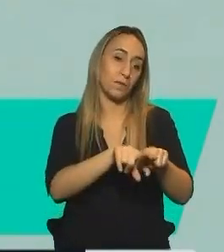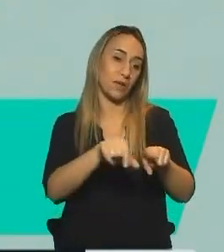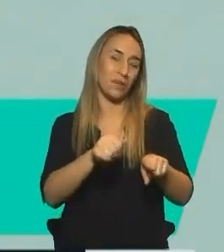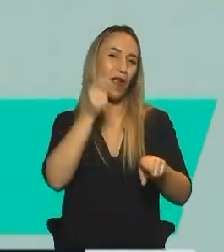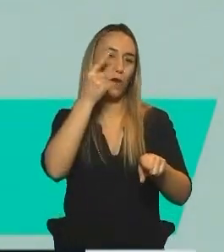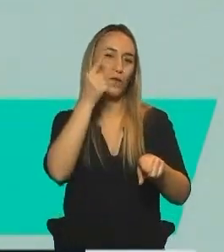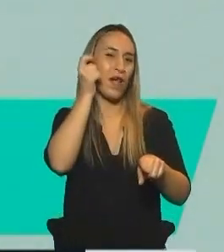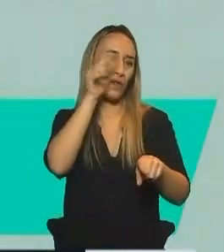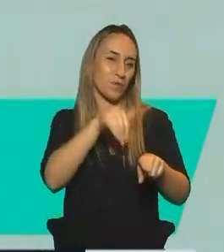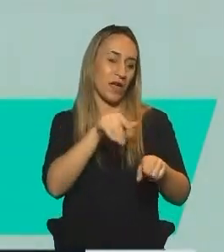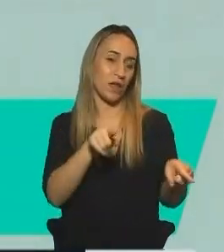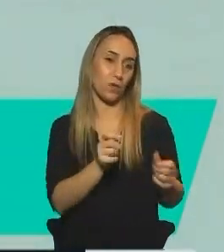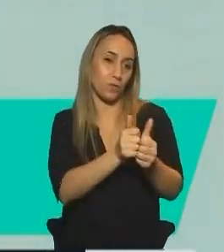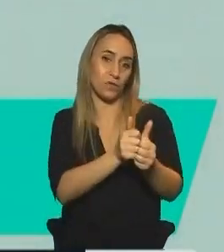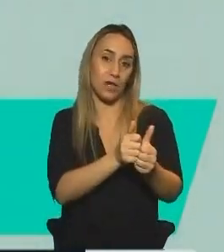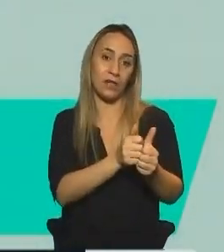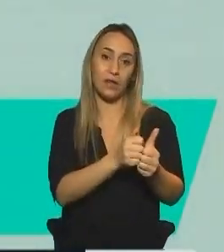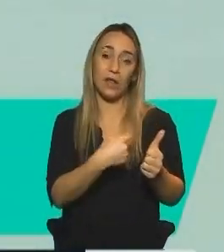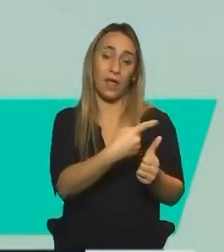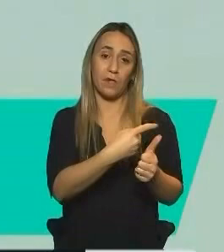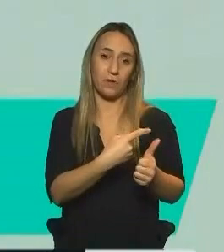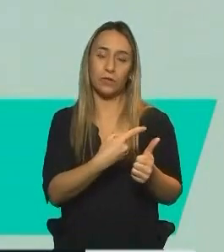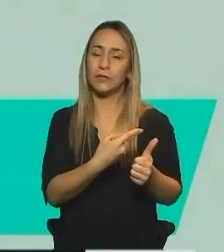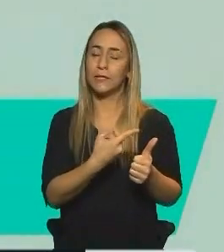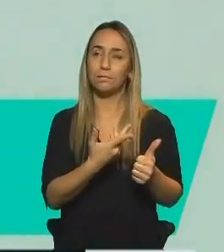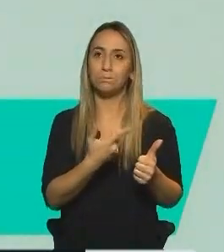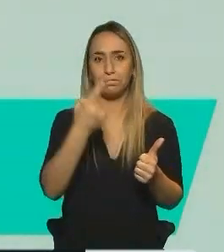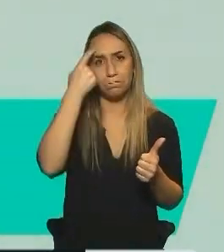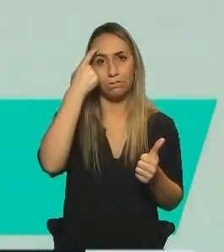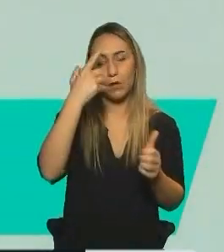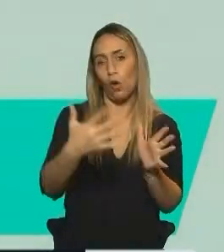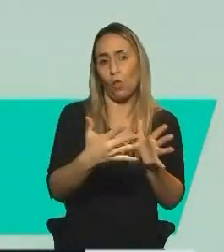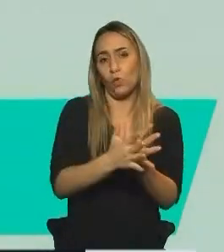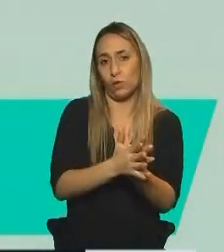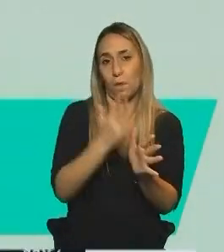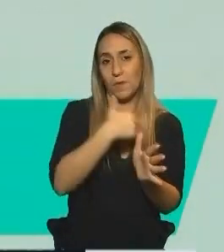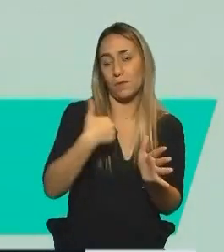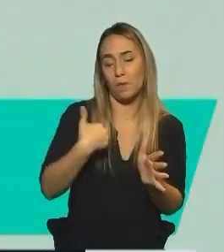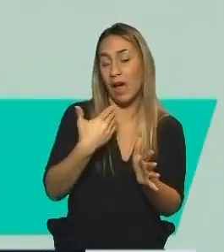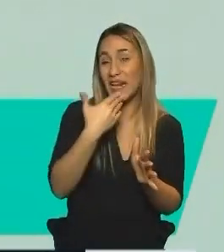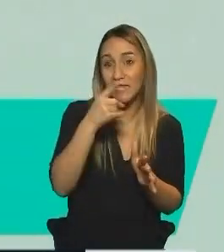menos, la tenemos a mi mamá, que salimos adelante gracias a ella.